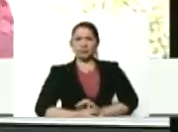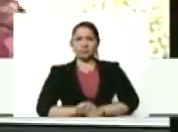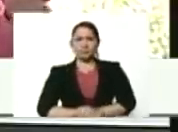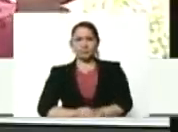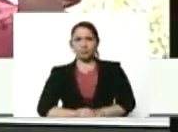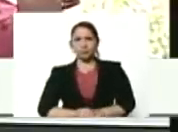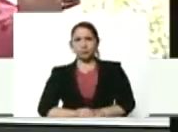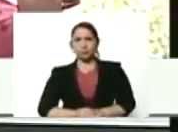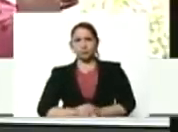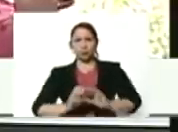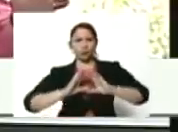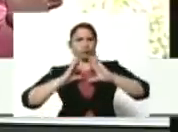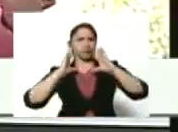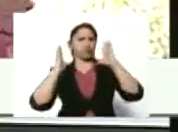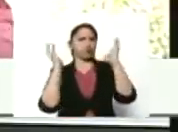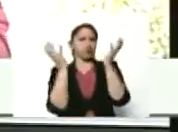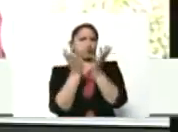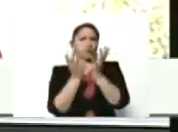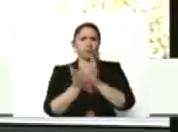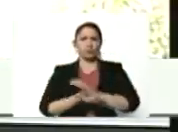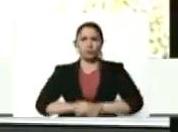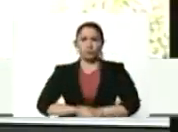en el mundo?